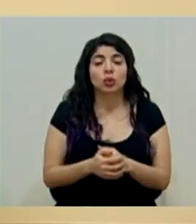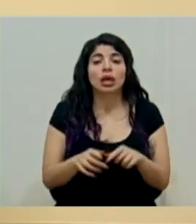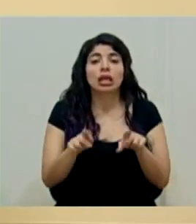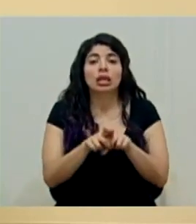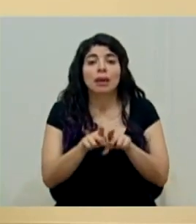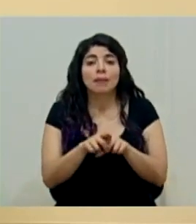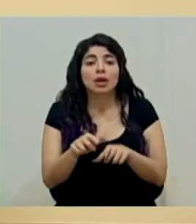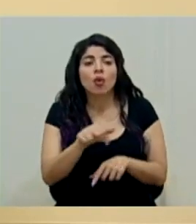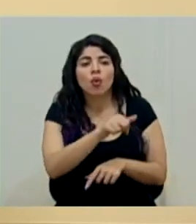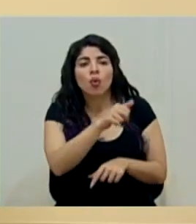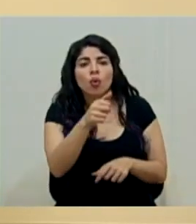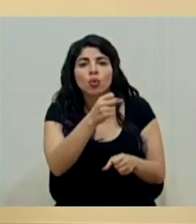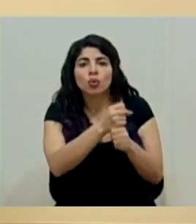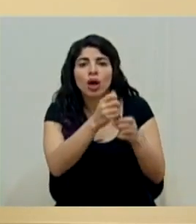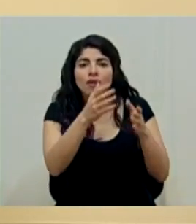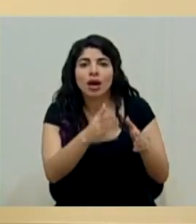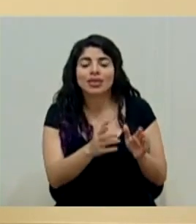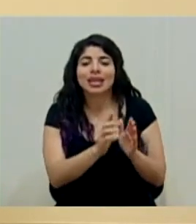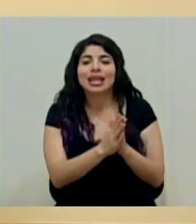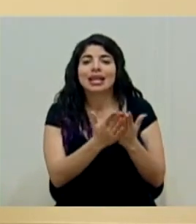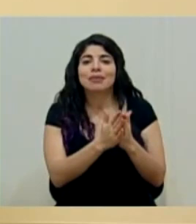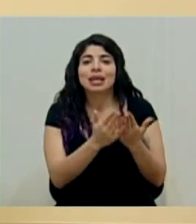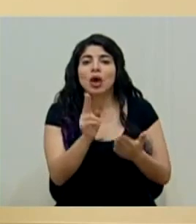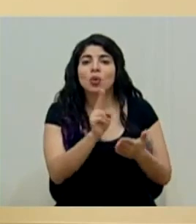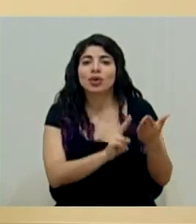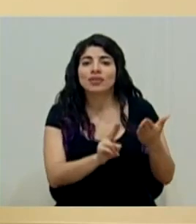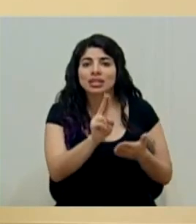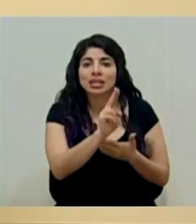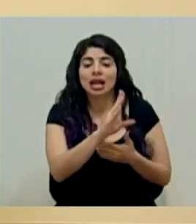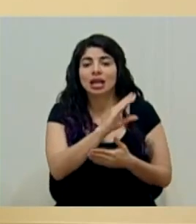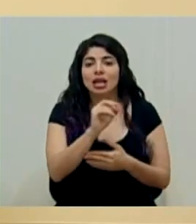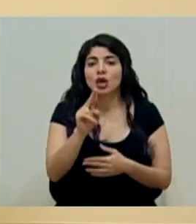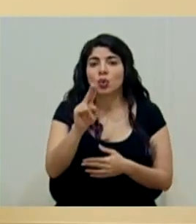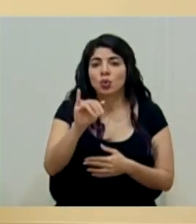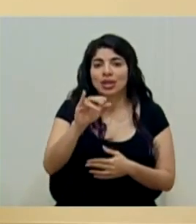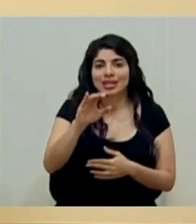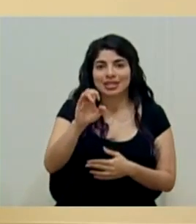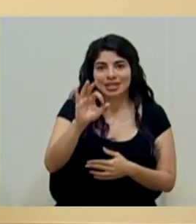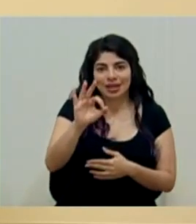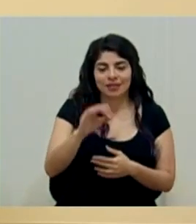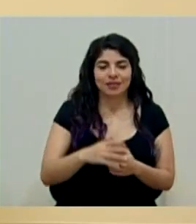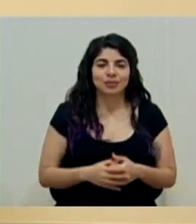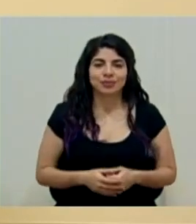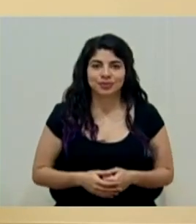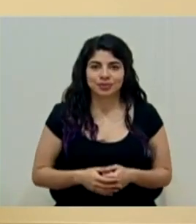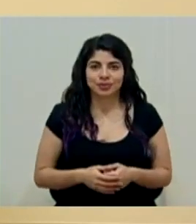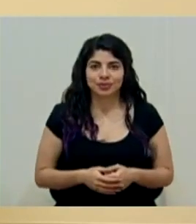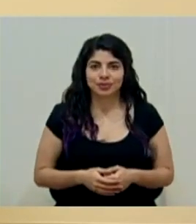también otros colaboradores como la Librería Universal y UNICEF.